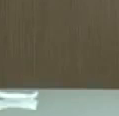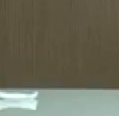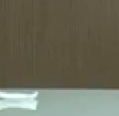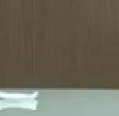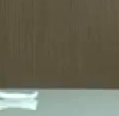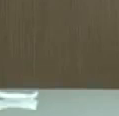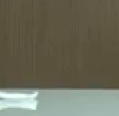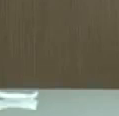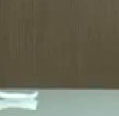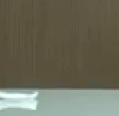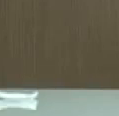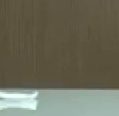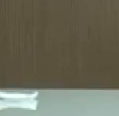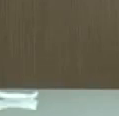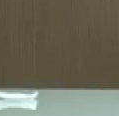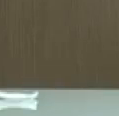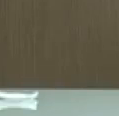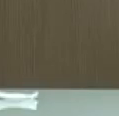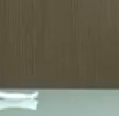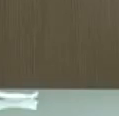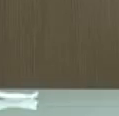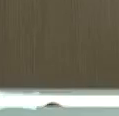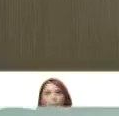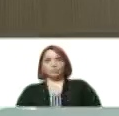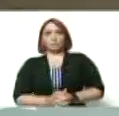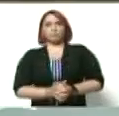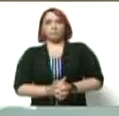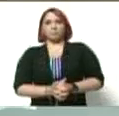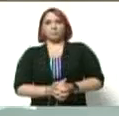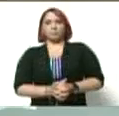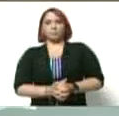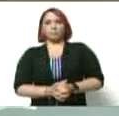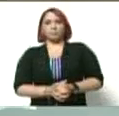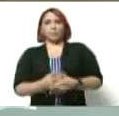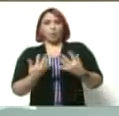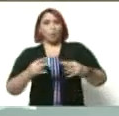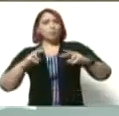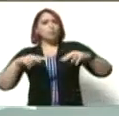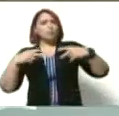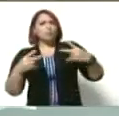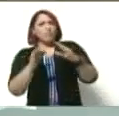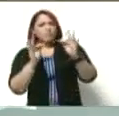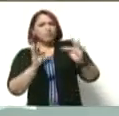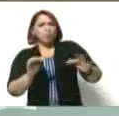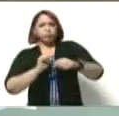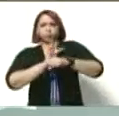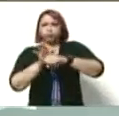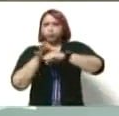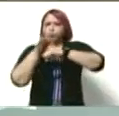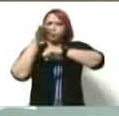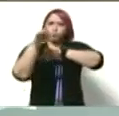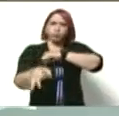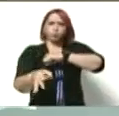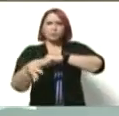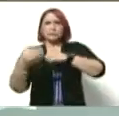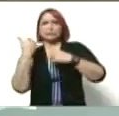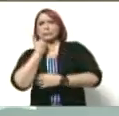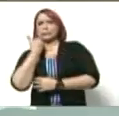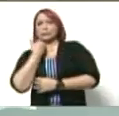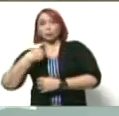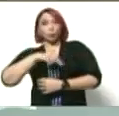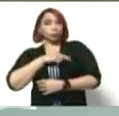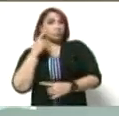prácticamente en la historia sin fin hay una nueva variante la variante omicron bueno y nosotros